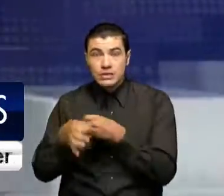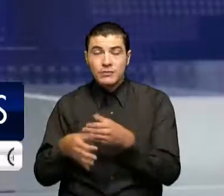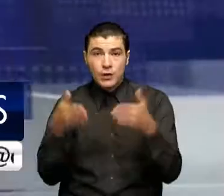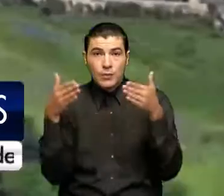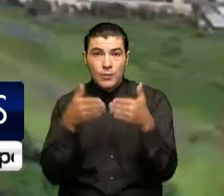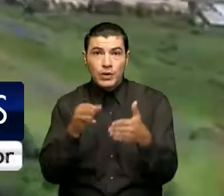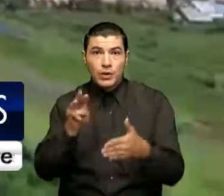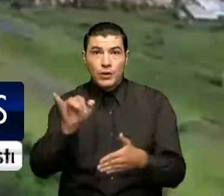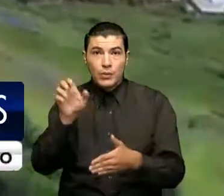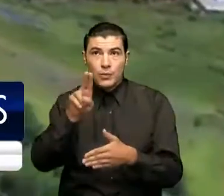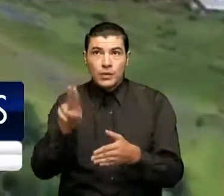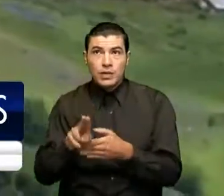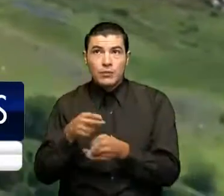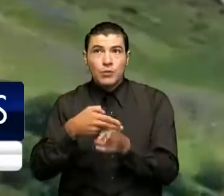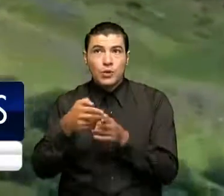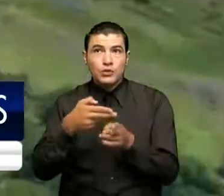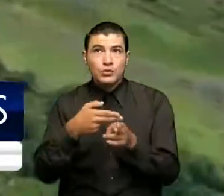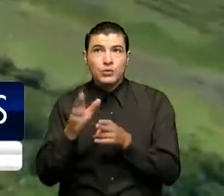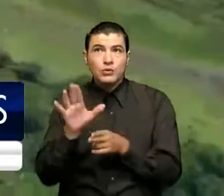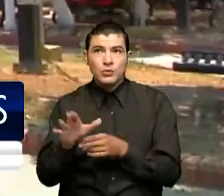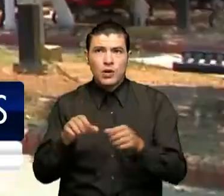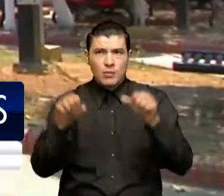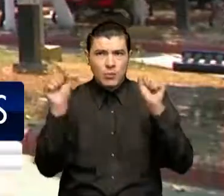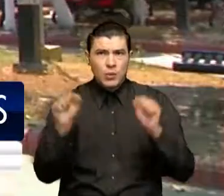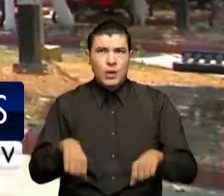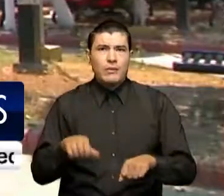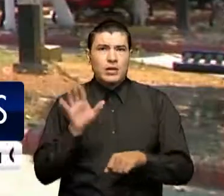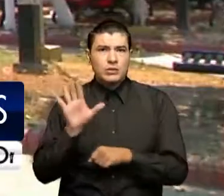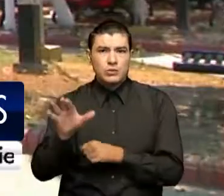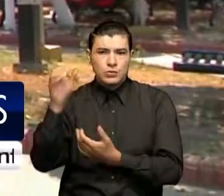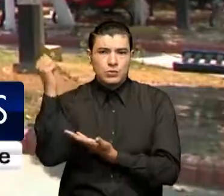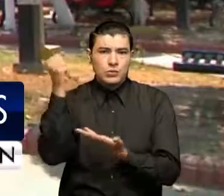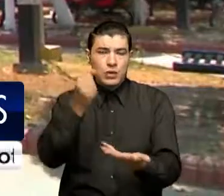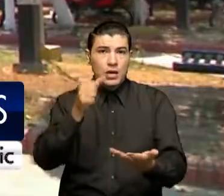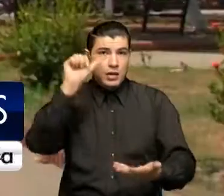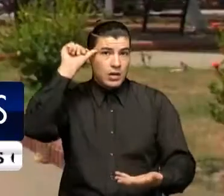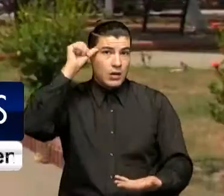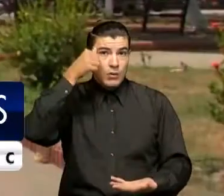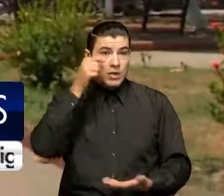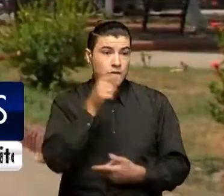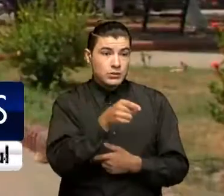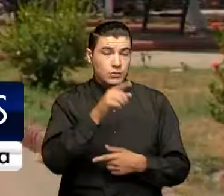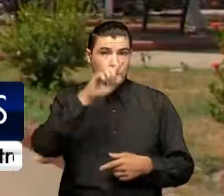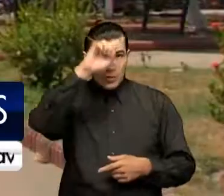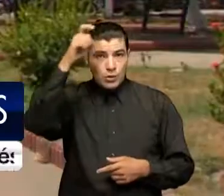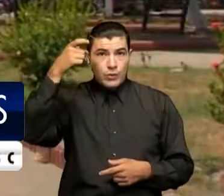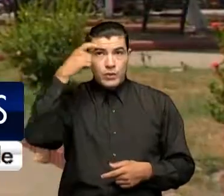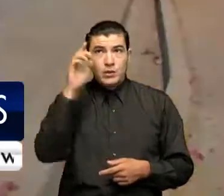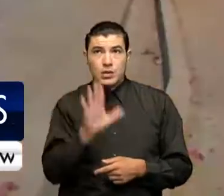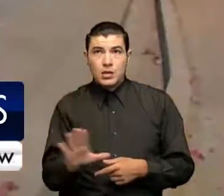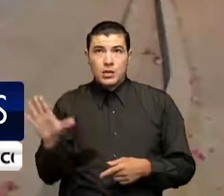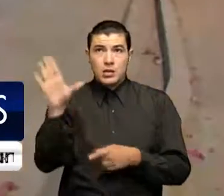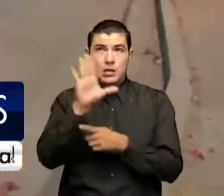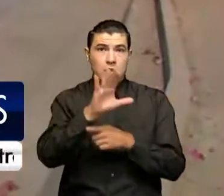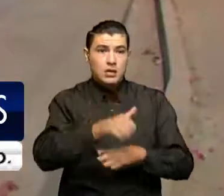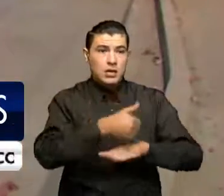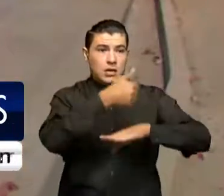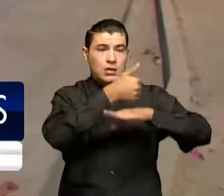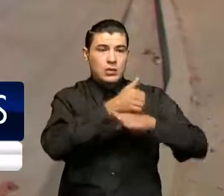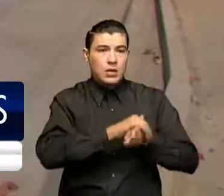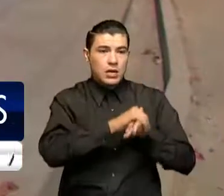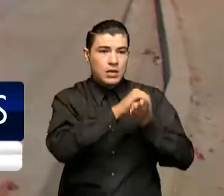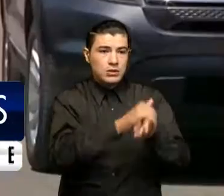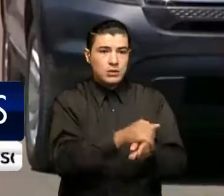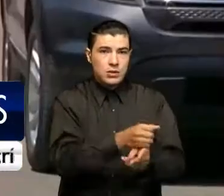con la oca se realizará la aprobación de los recursos recordemos que el gobierno departamental a través de la dirección de gestión y